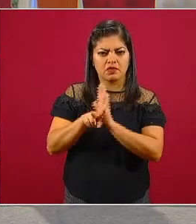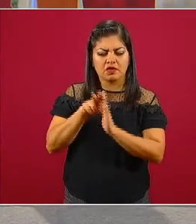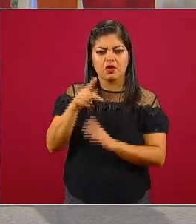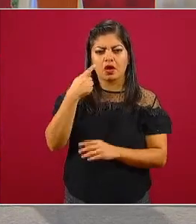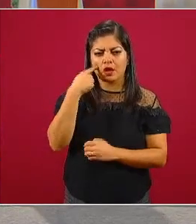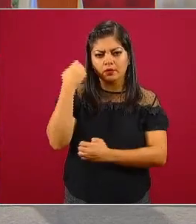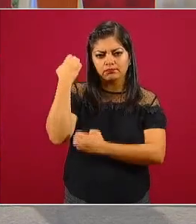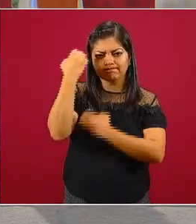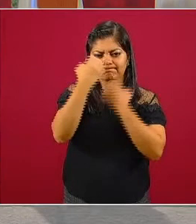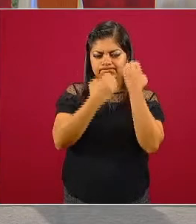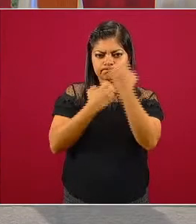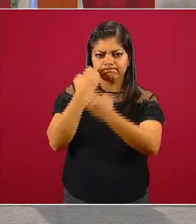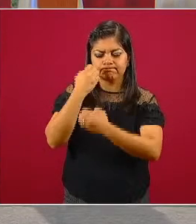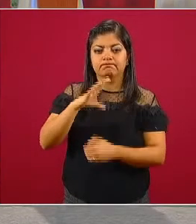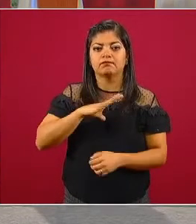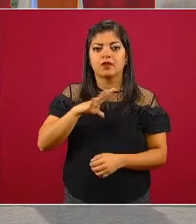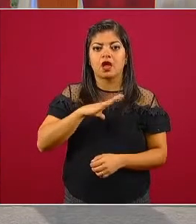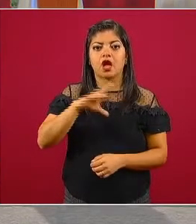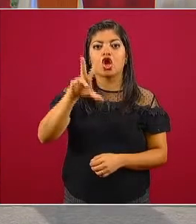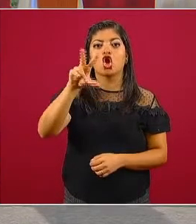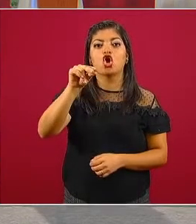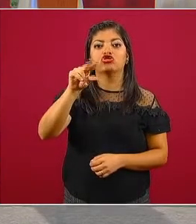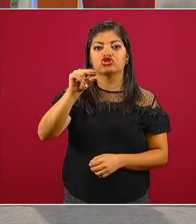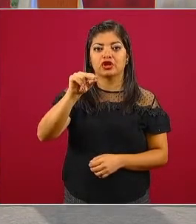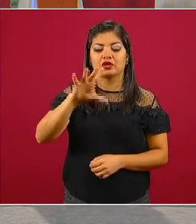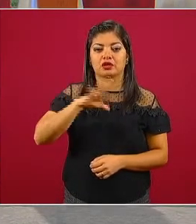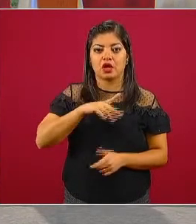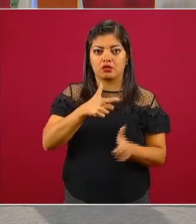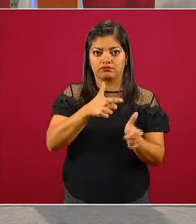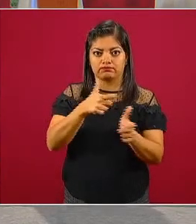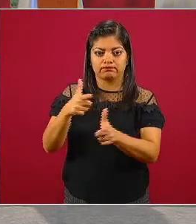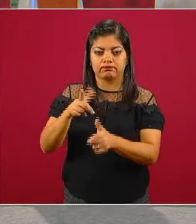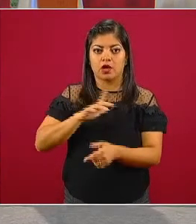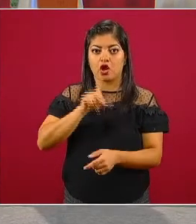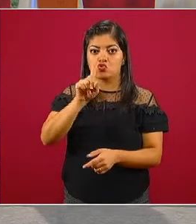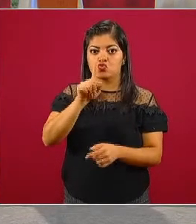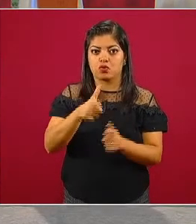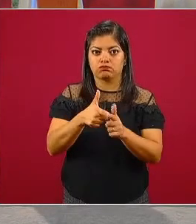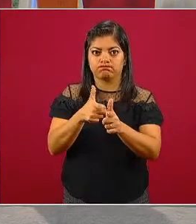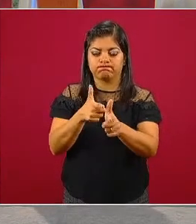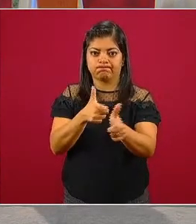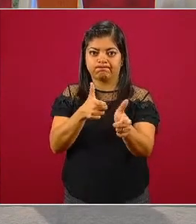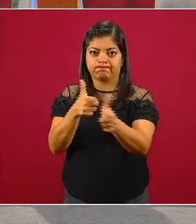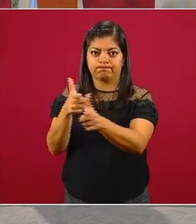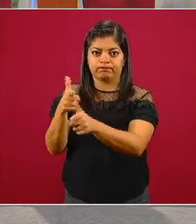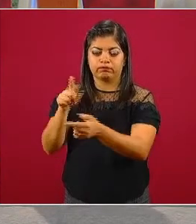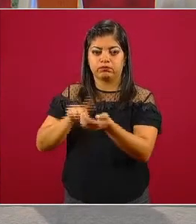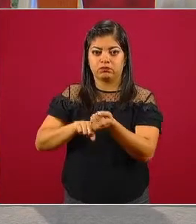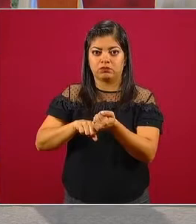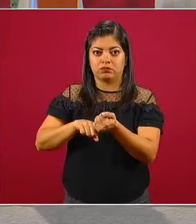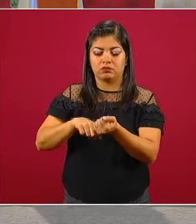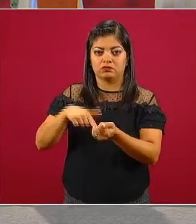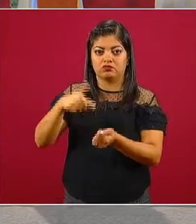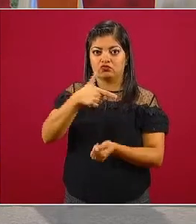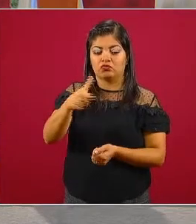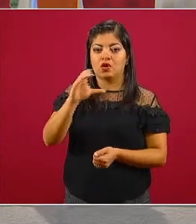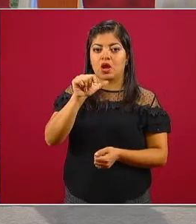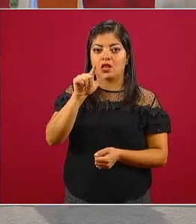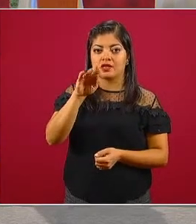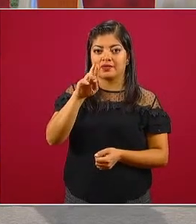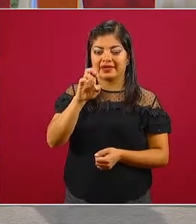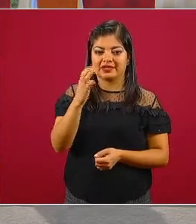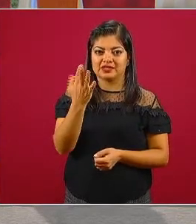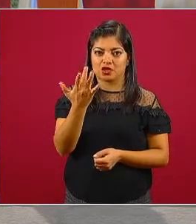que hay 80 armas presentes, una ametralladora antiaérea calibre 50,